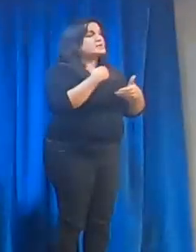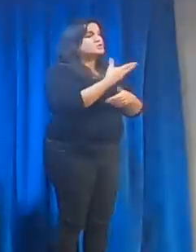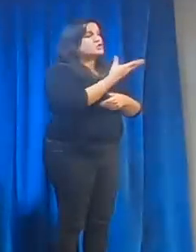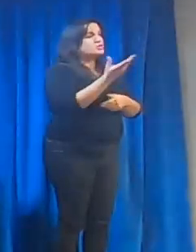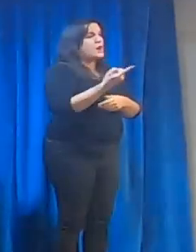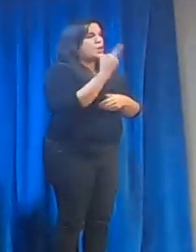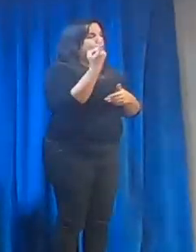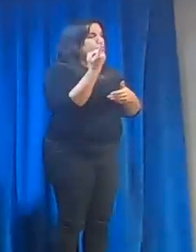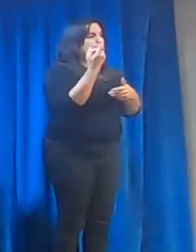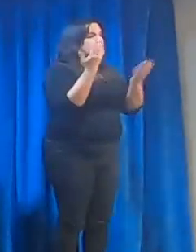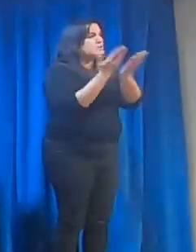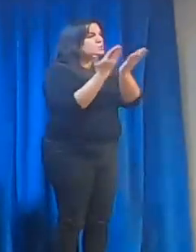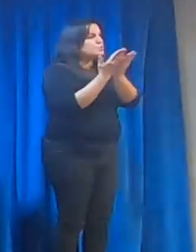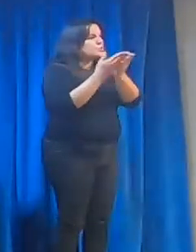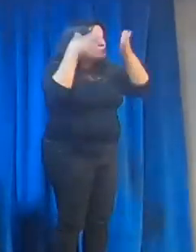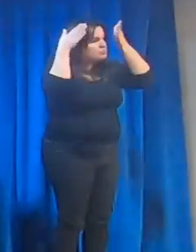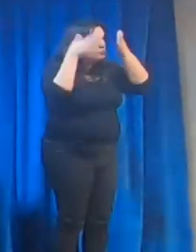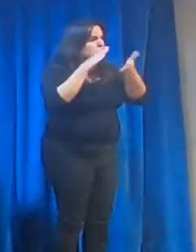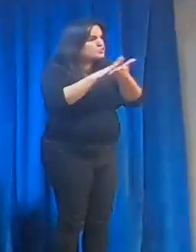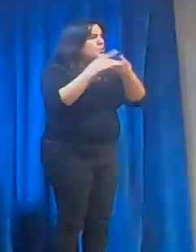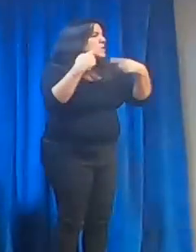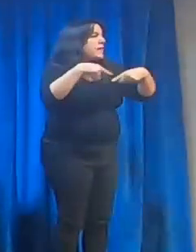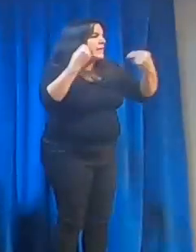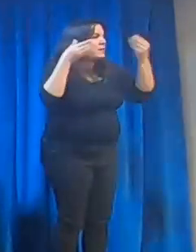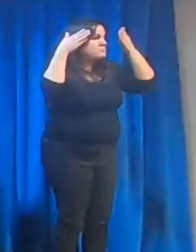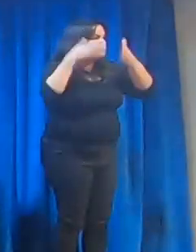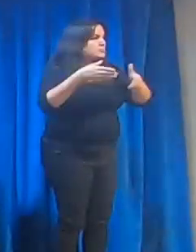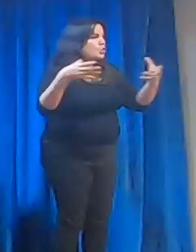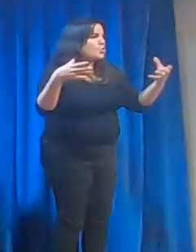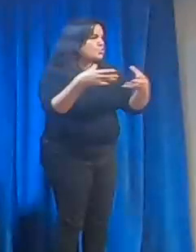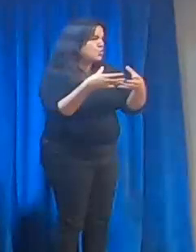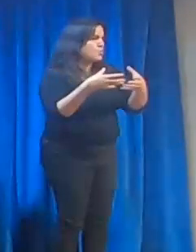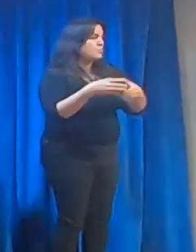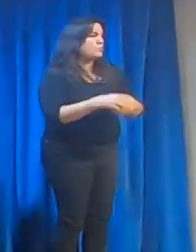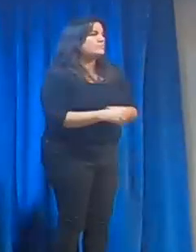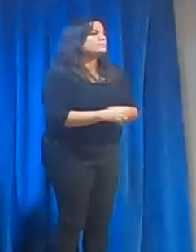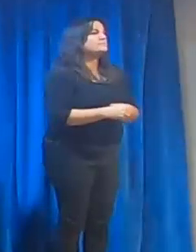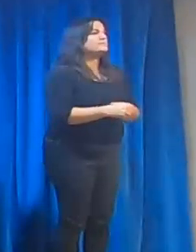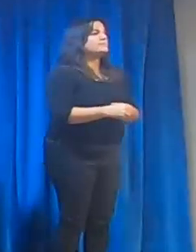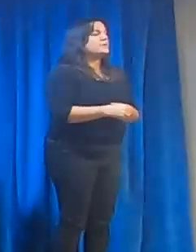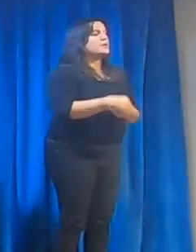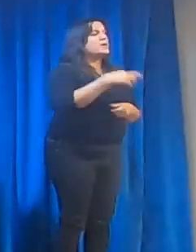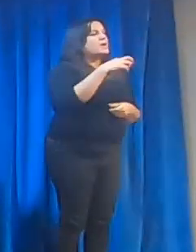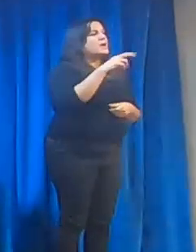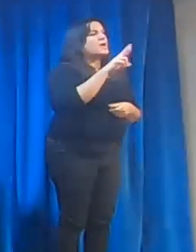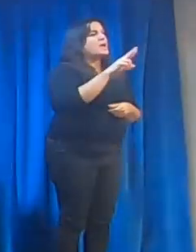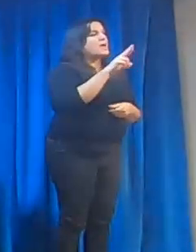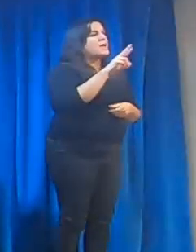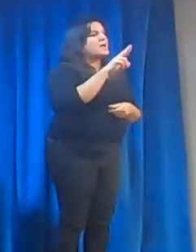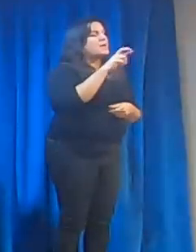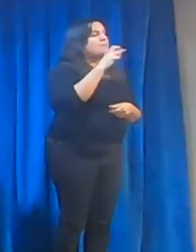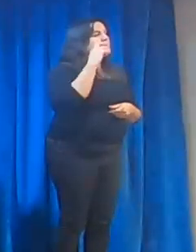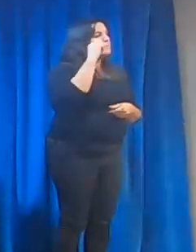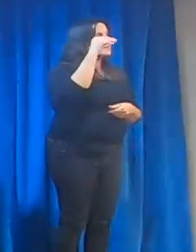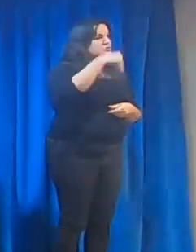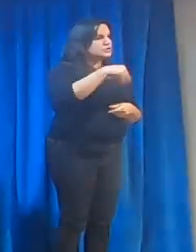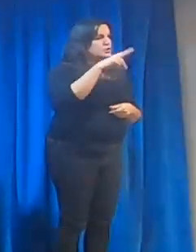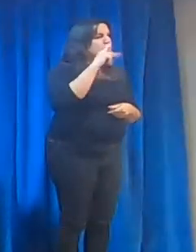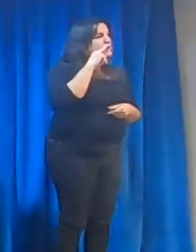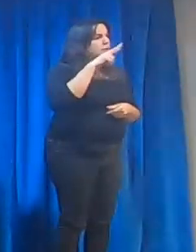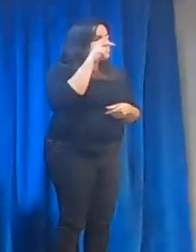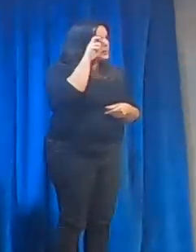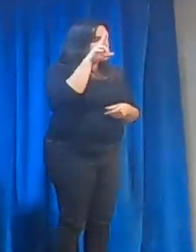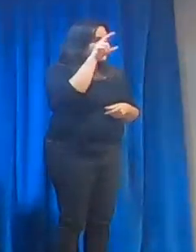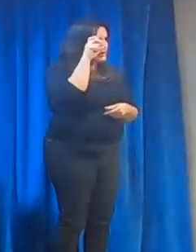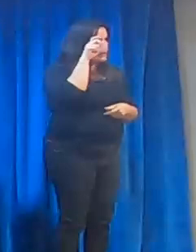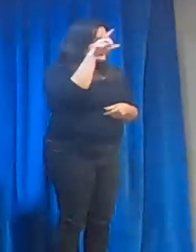es lo grupal, ¿no? Para Misión Vivir, el grupo es un conjunto restringido de personas